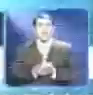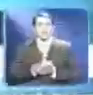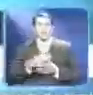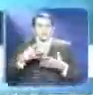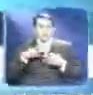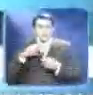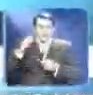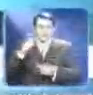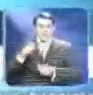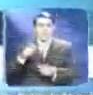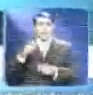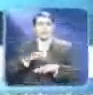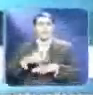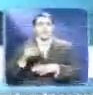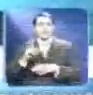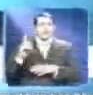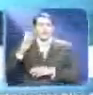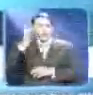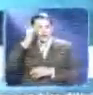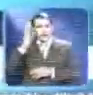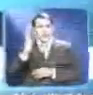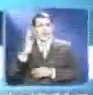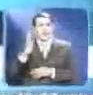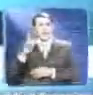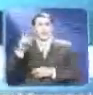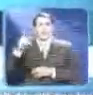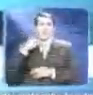retenerme en razón de que no creen,